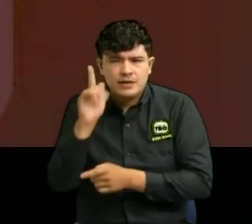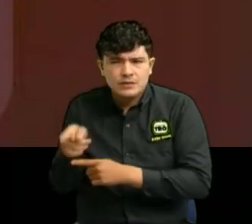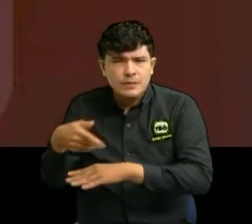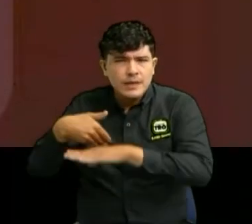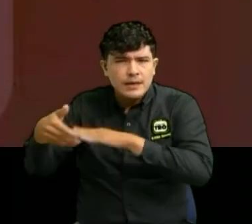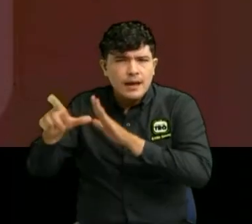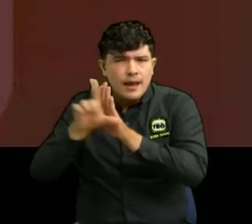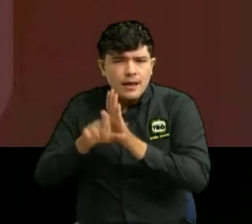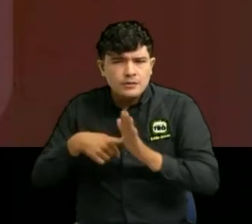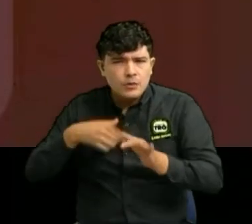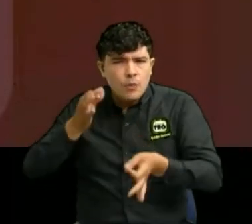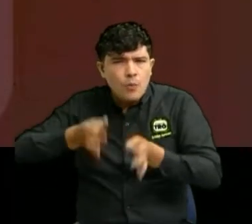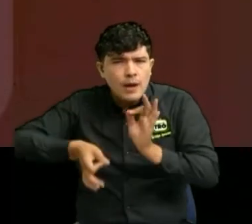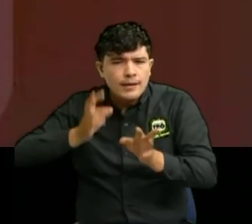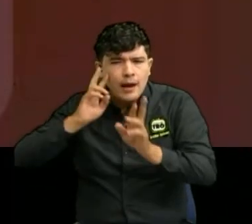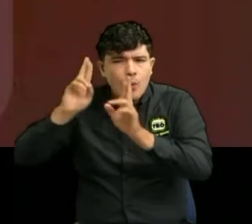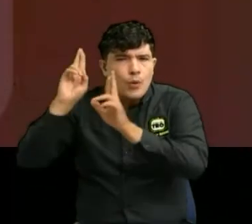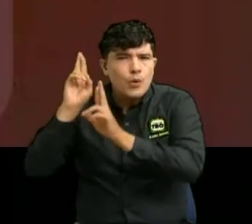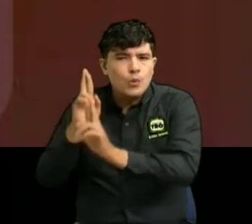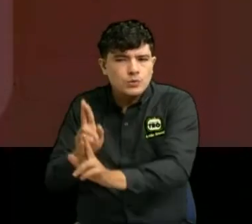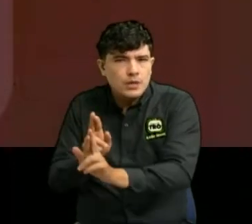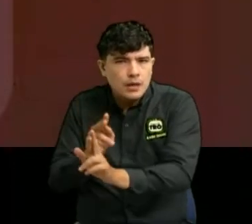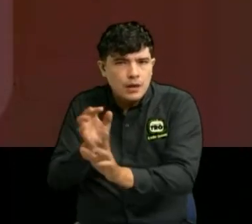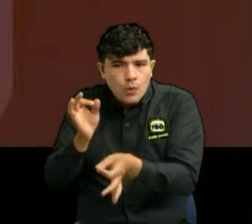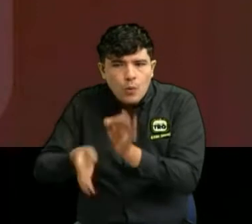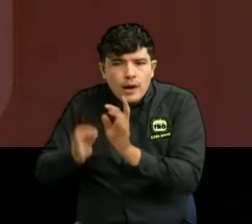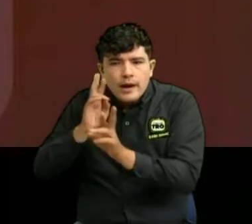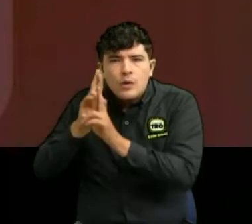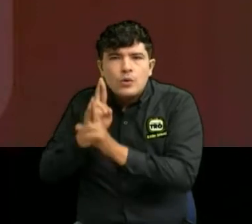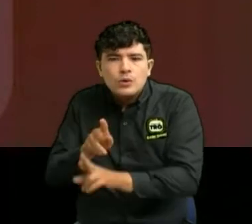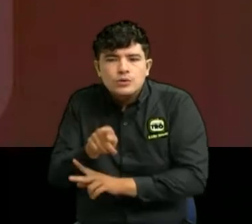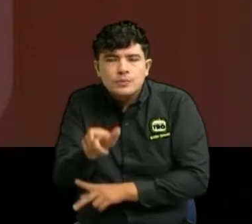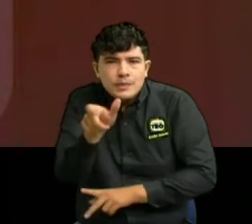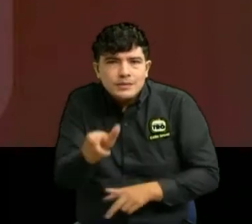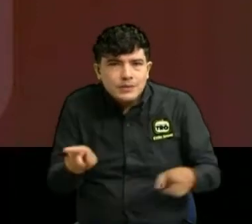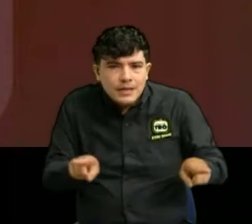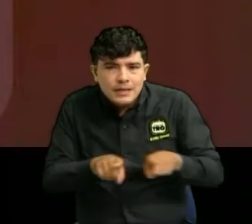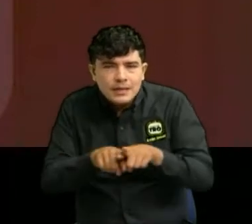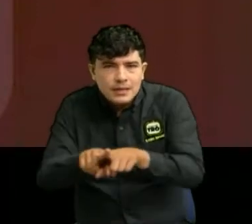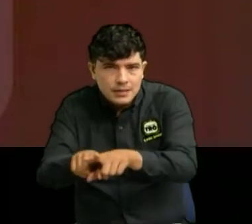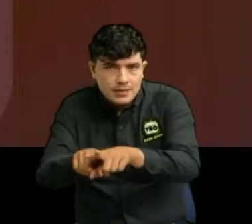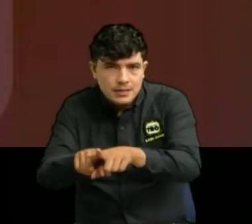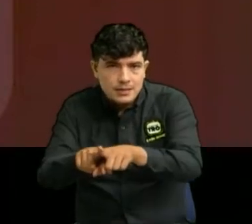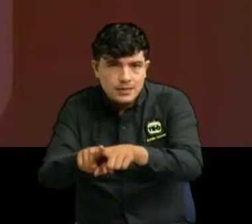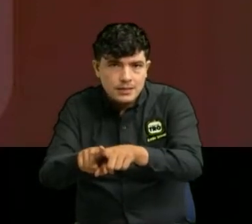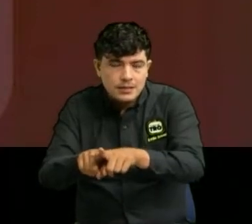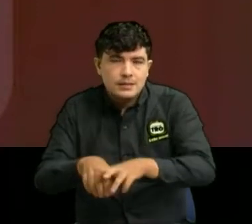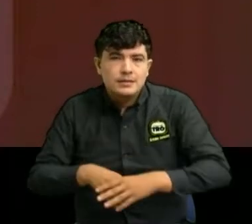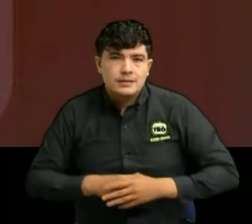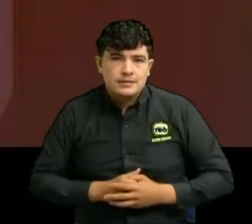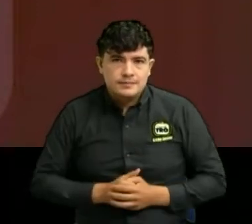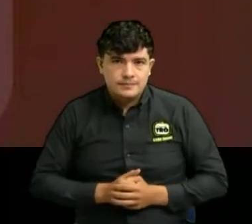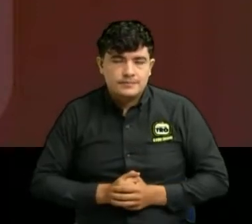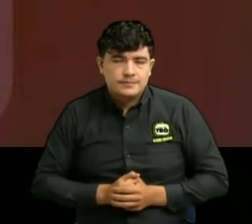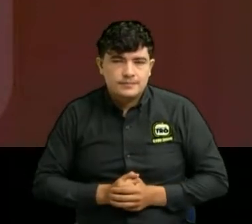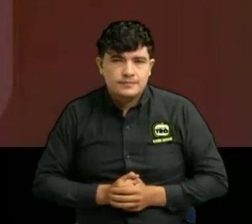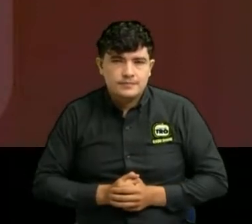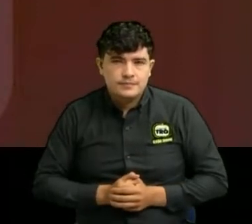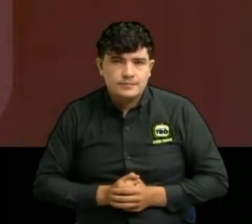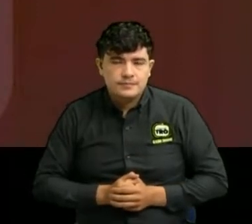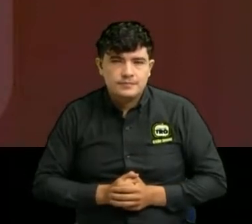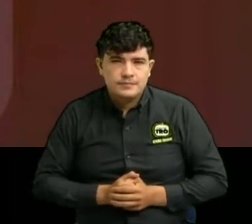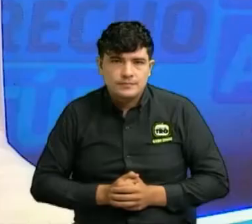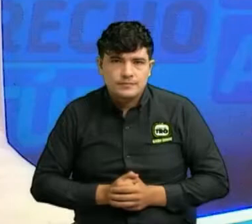ley para que un juez reconozca a una persona como compañera permanente y si contra esa decisión existe